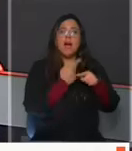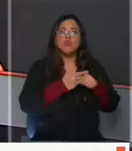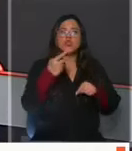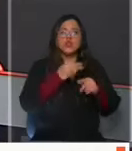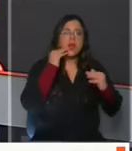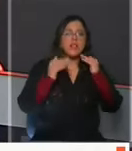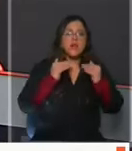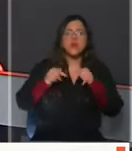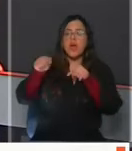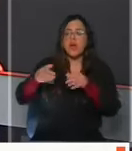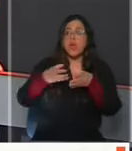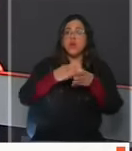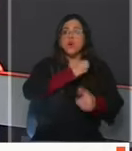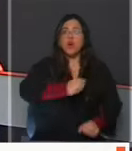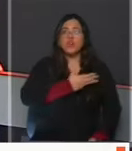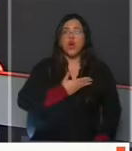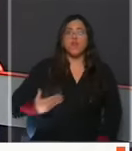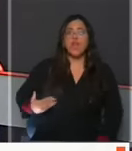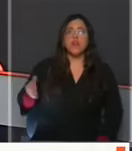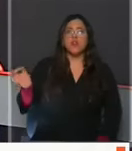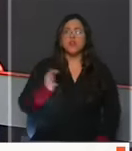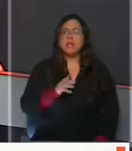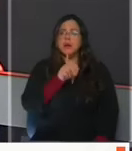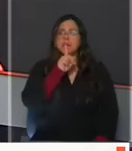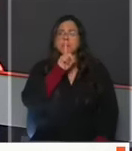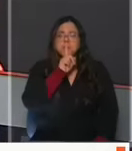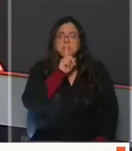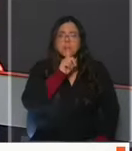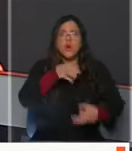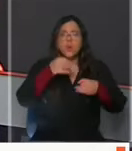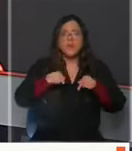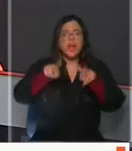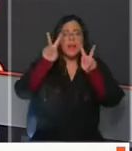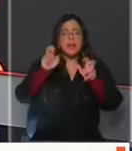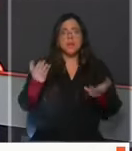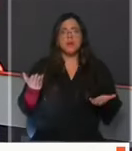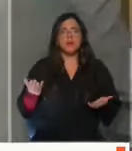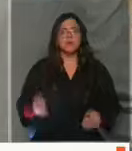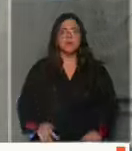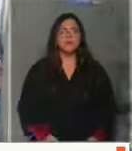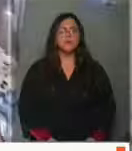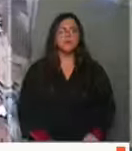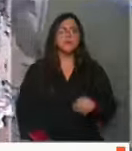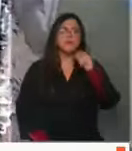en la oposición por un supuesto silencio frente a este caso.